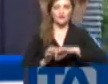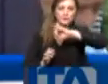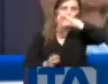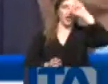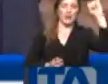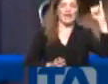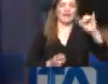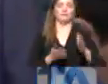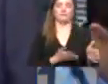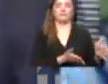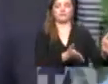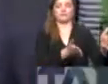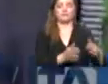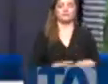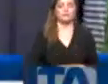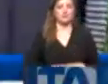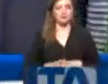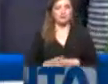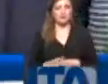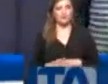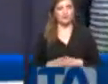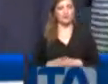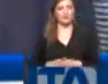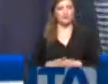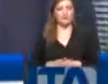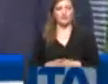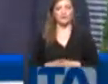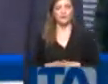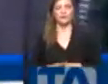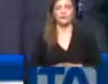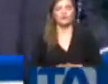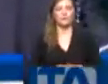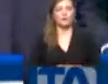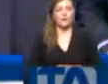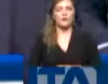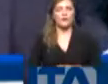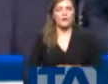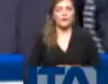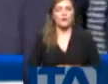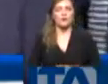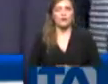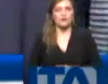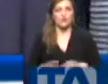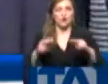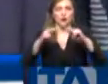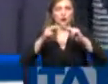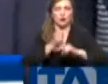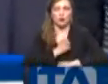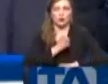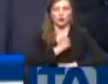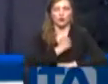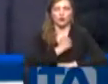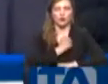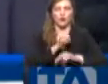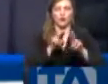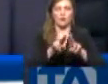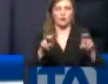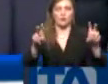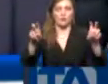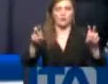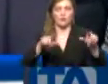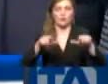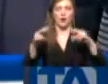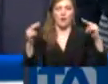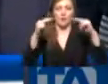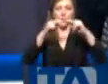que nos encontramos, pero lamentablemente acá tenemos un puente que está declarado patrimonio natural acá